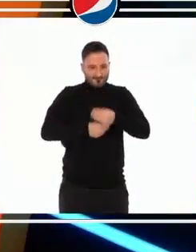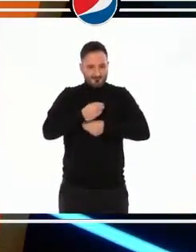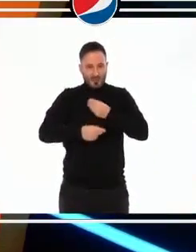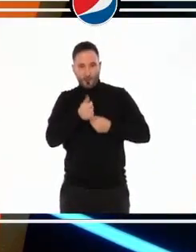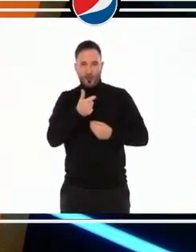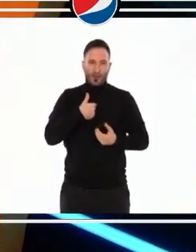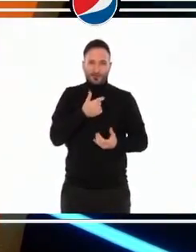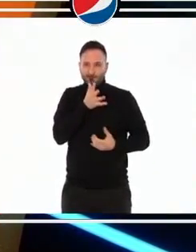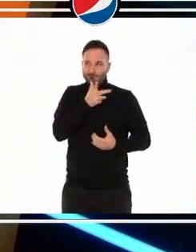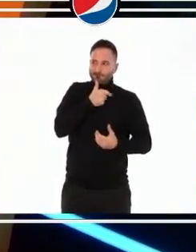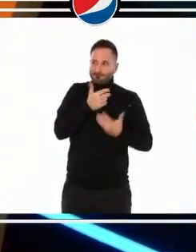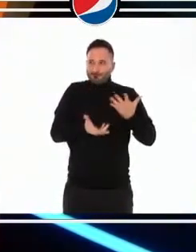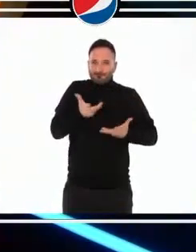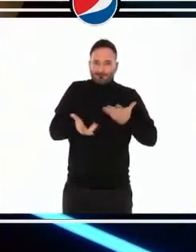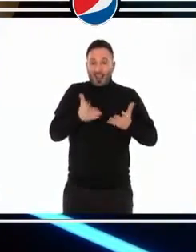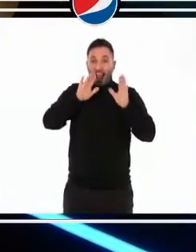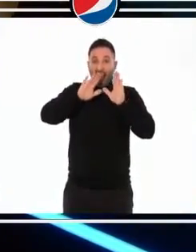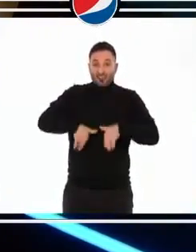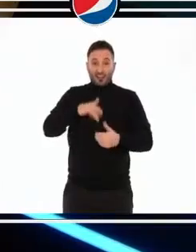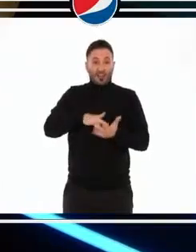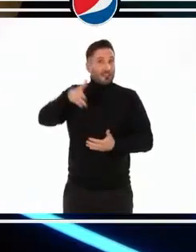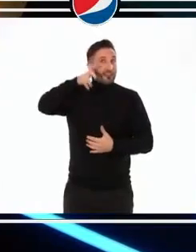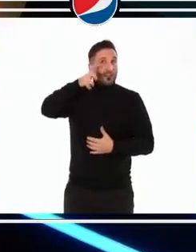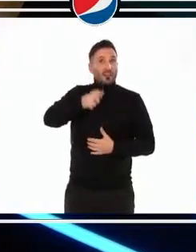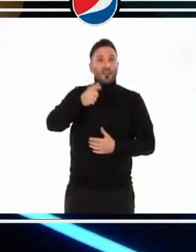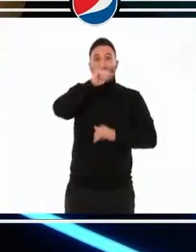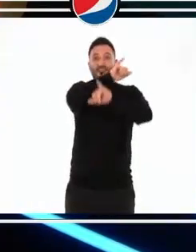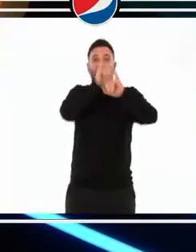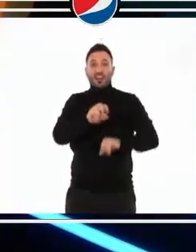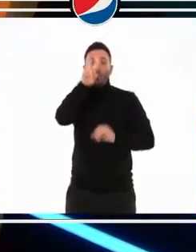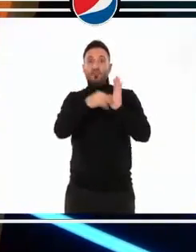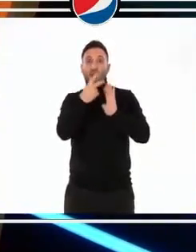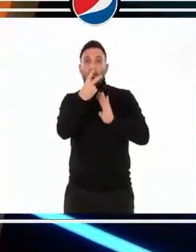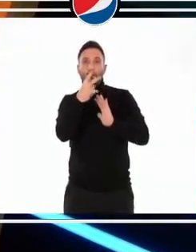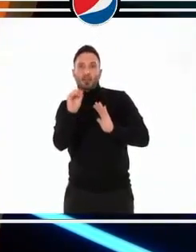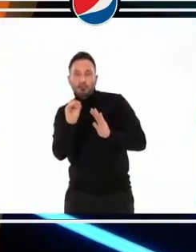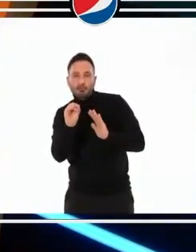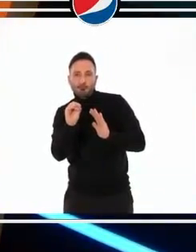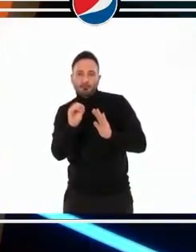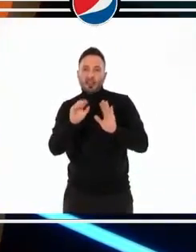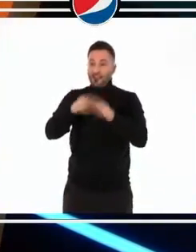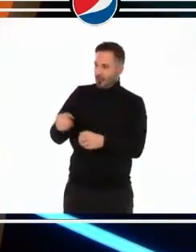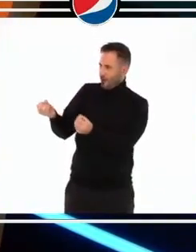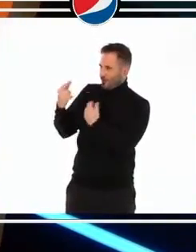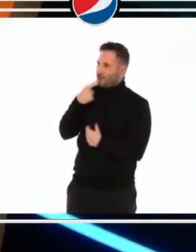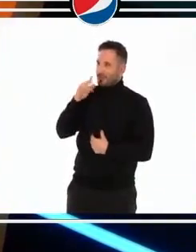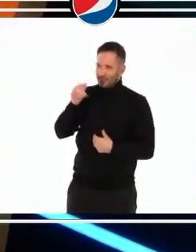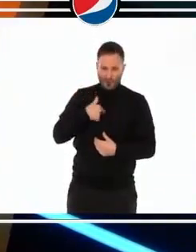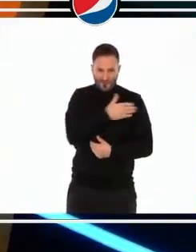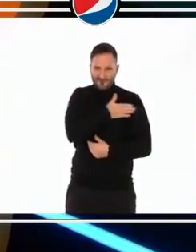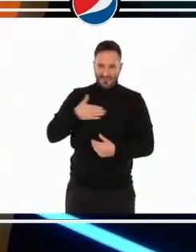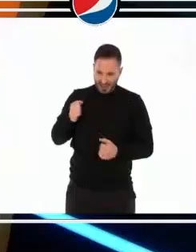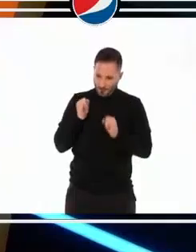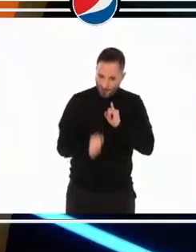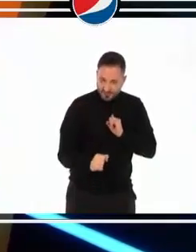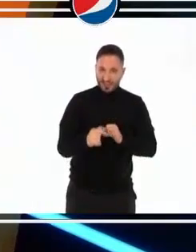apuro. Y entonces yo cuando ya, ¡feliz 2020! A mí me lo contó y me dice, de verdad que lo hice a propósito. Sí. Y el cabroncete de